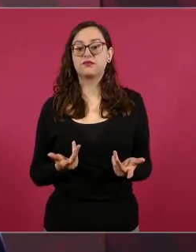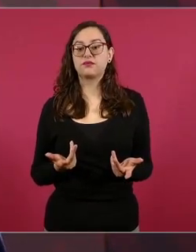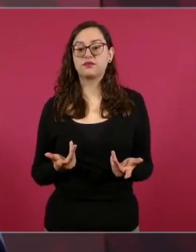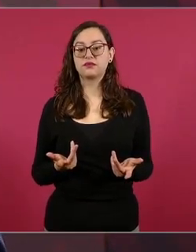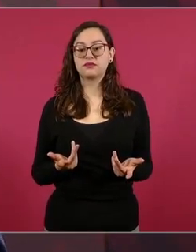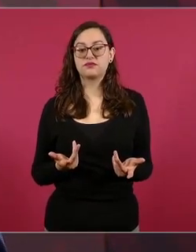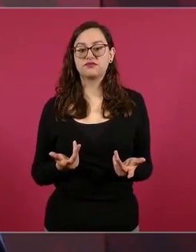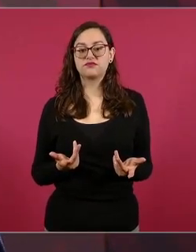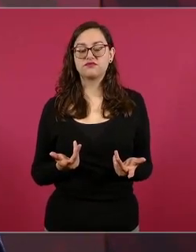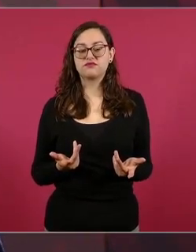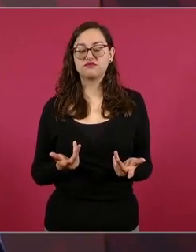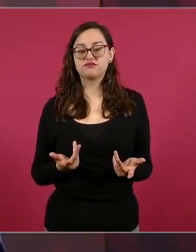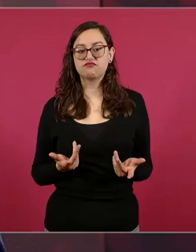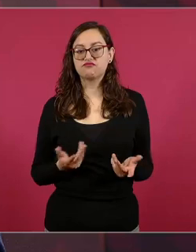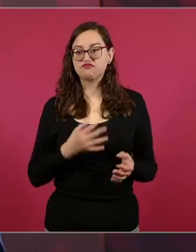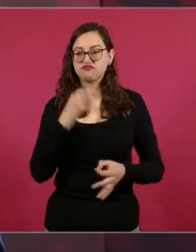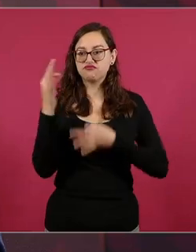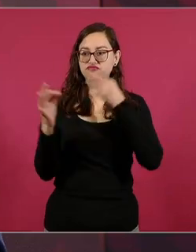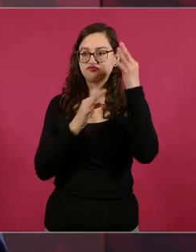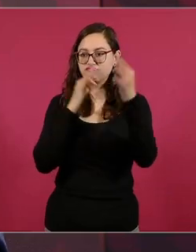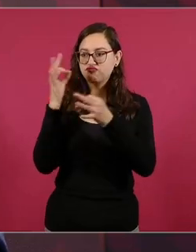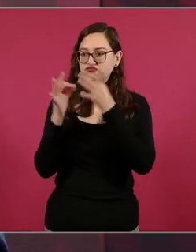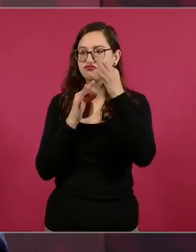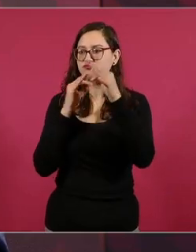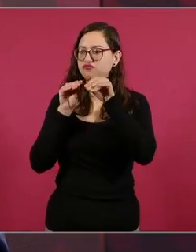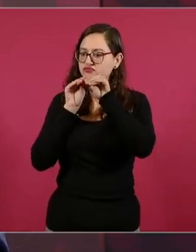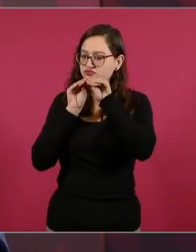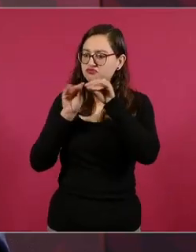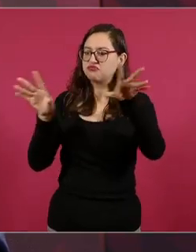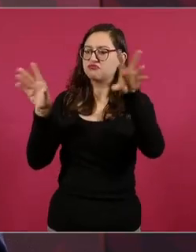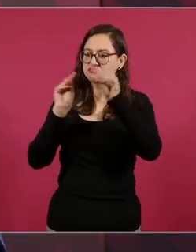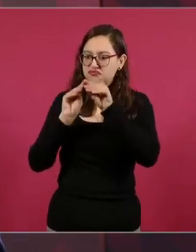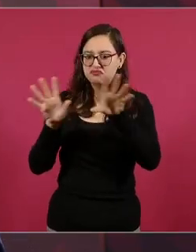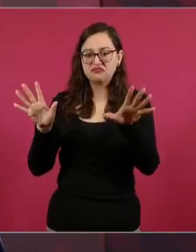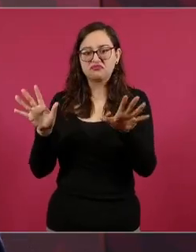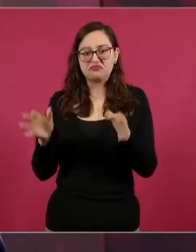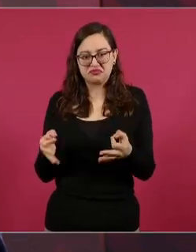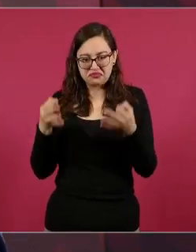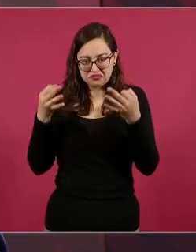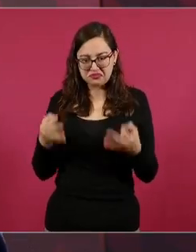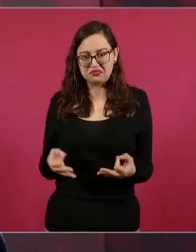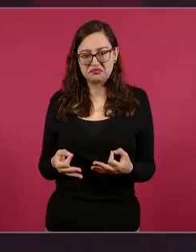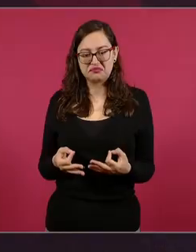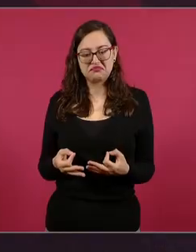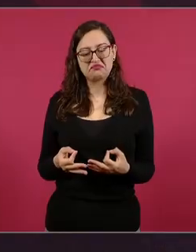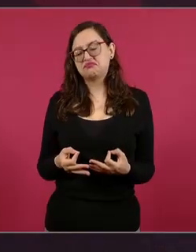con medios de comunicación